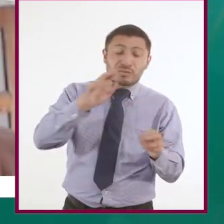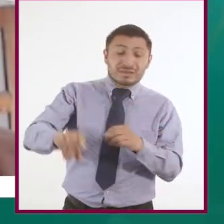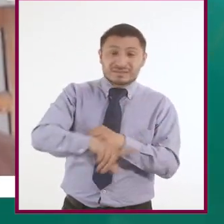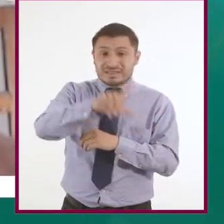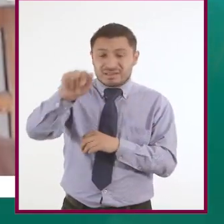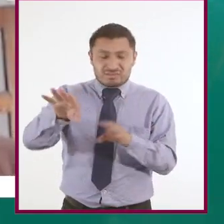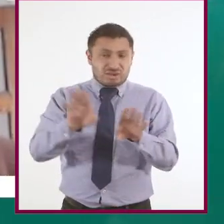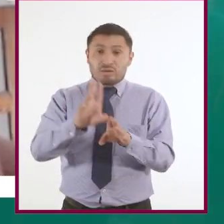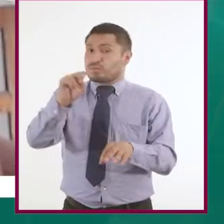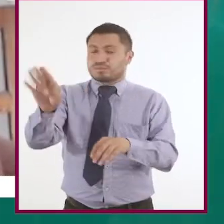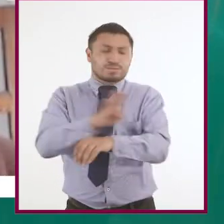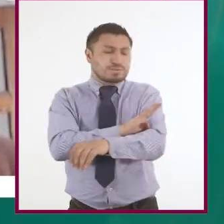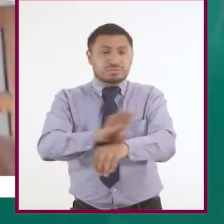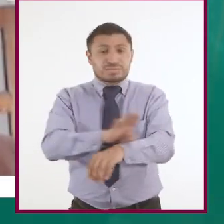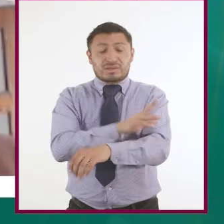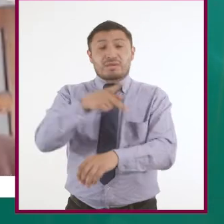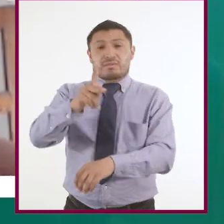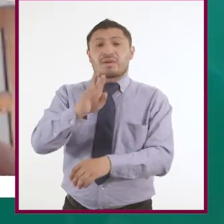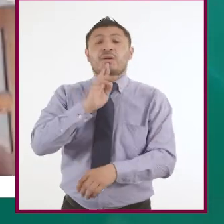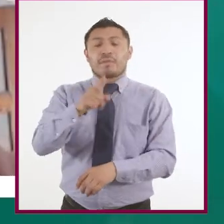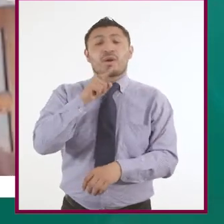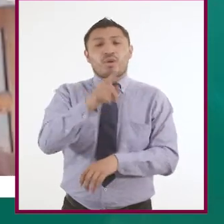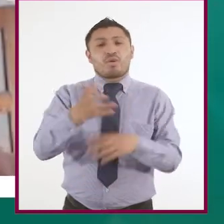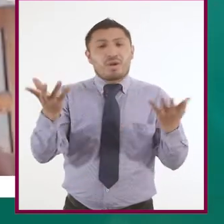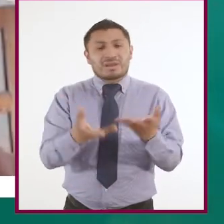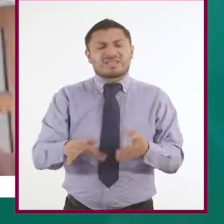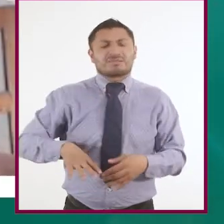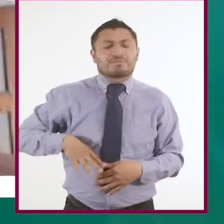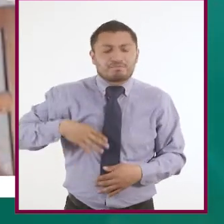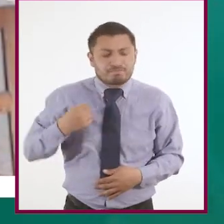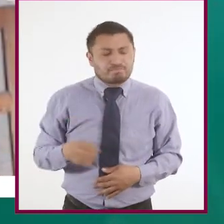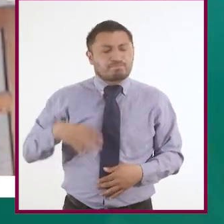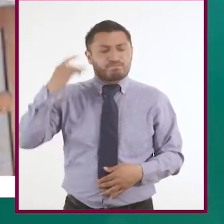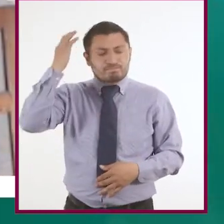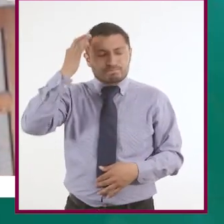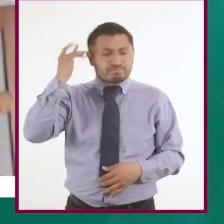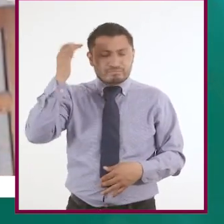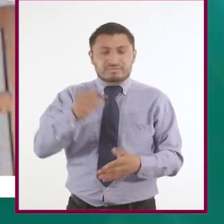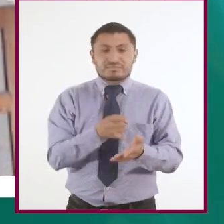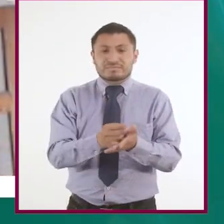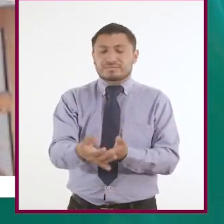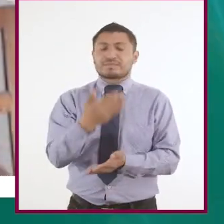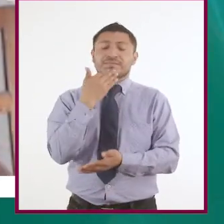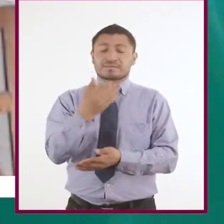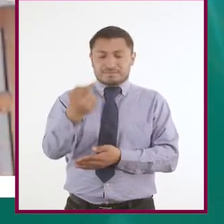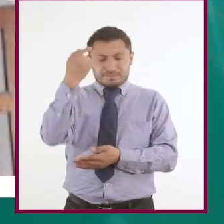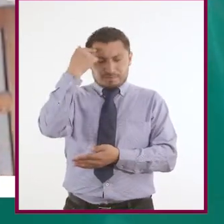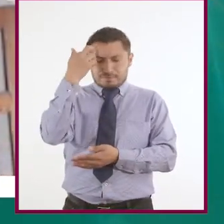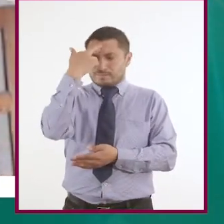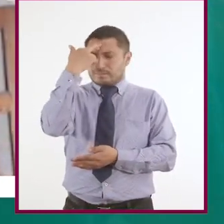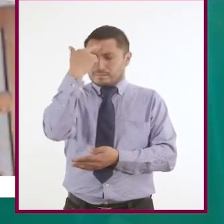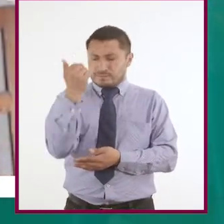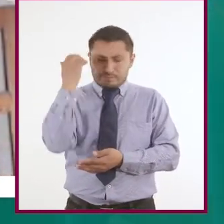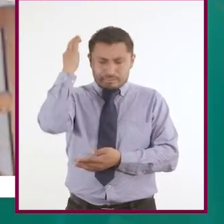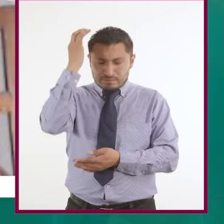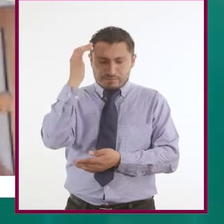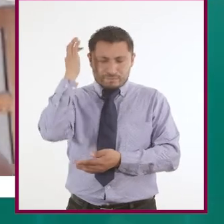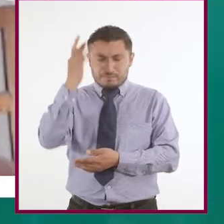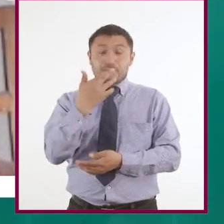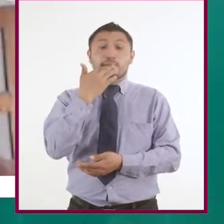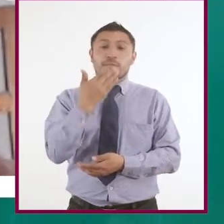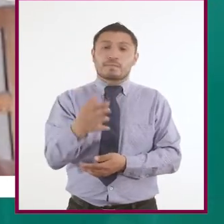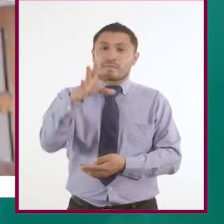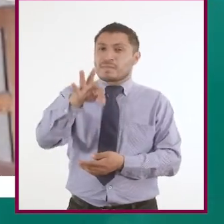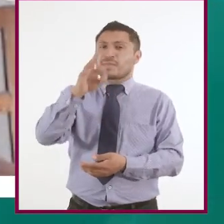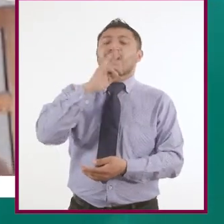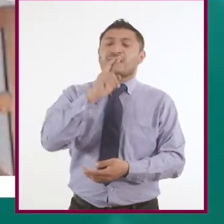sean favorables, pero lo mejor que podemos hacer es tratar de tomar decisiones razonables, como lo hemos dicho, pero también